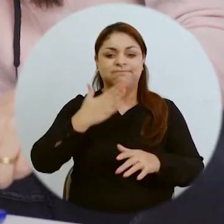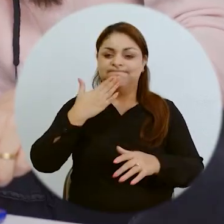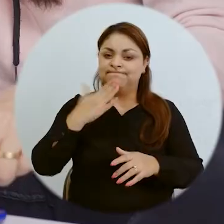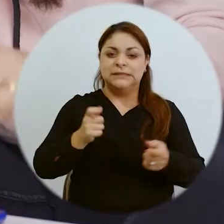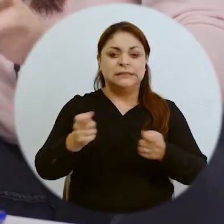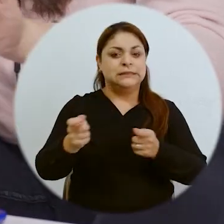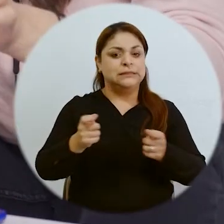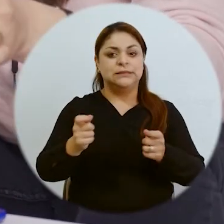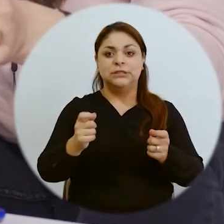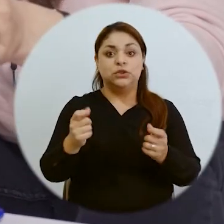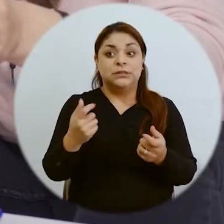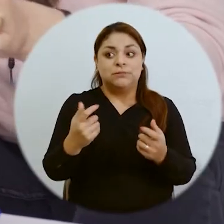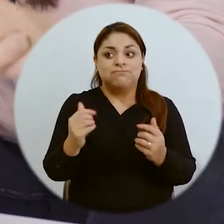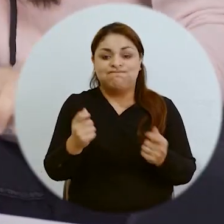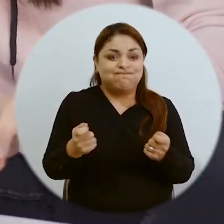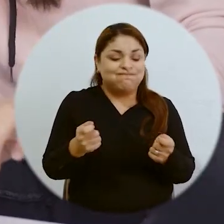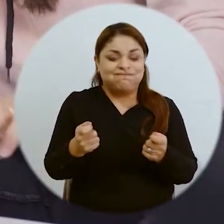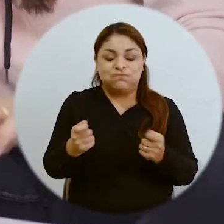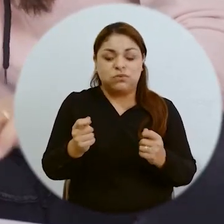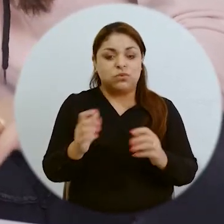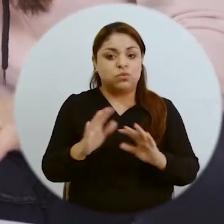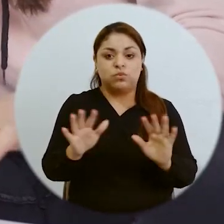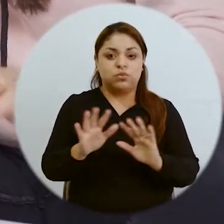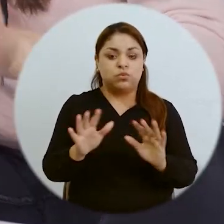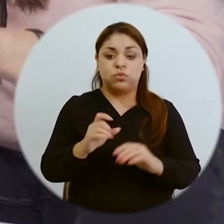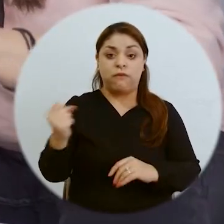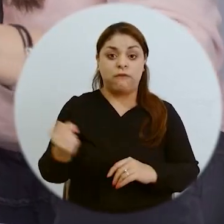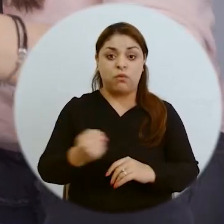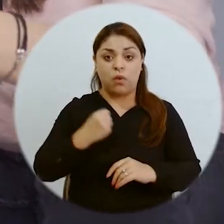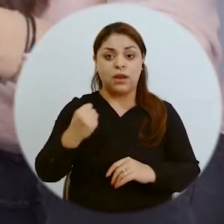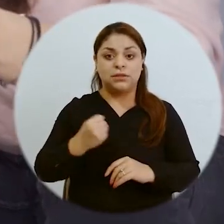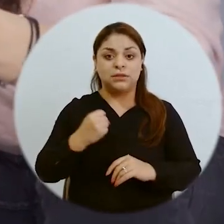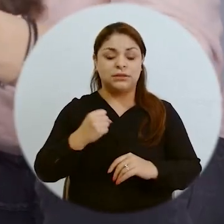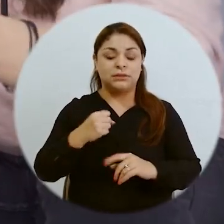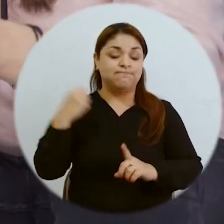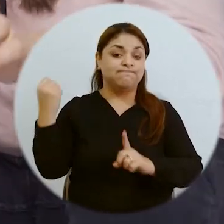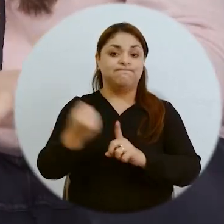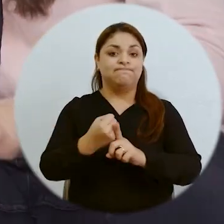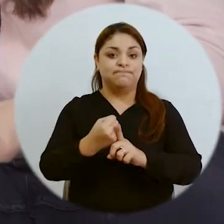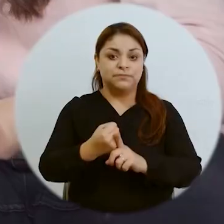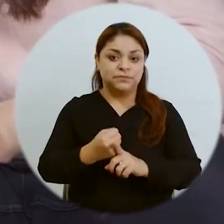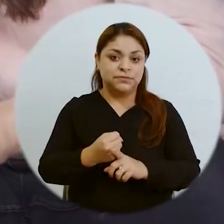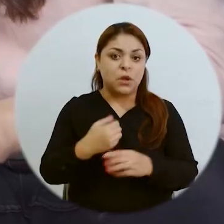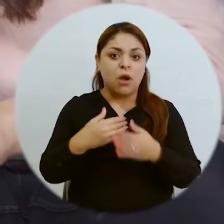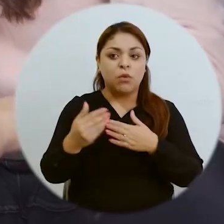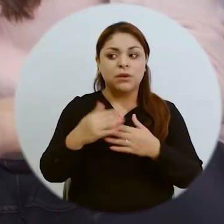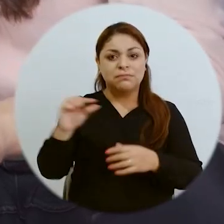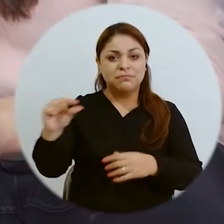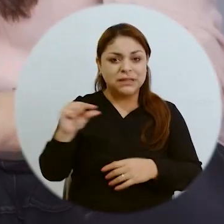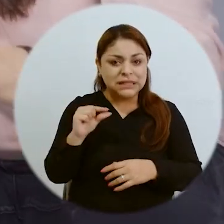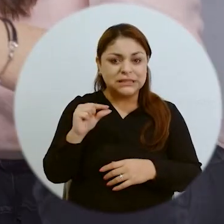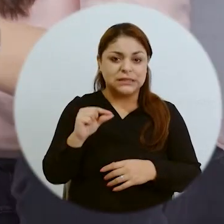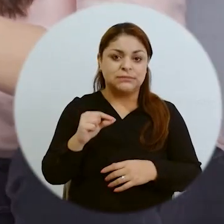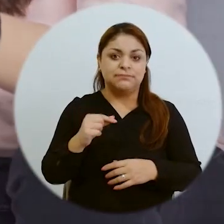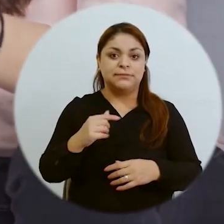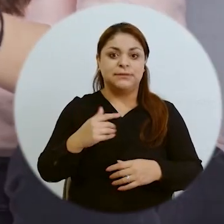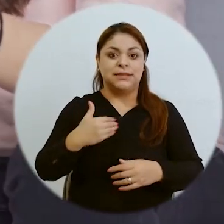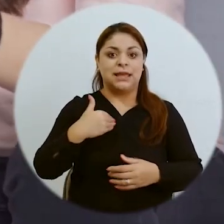la presión, ya a 55-60%, lo que llamamos un endeudamiento severo, y arriba